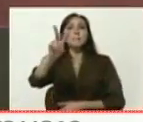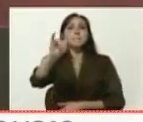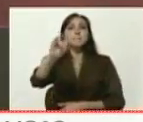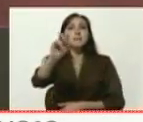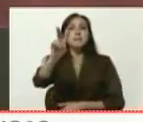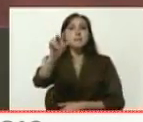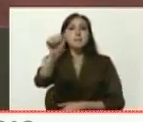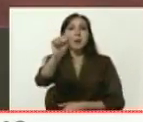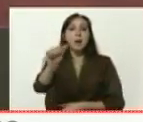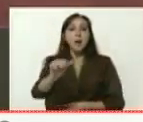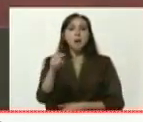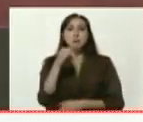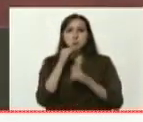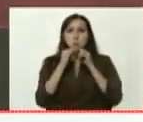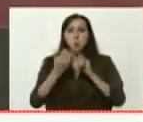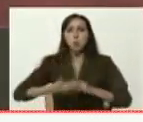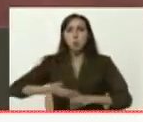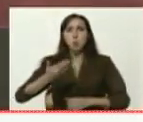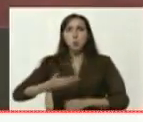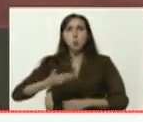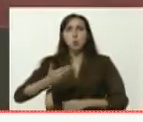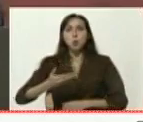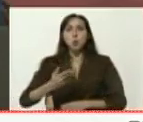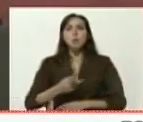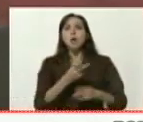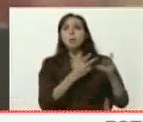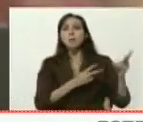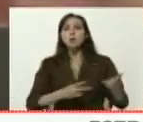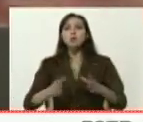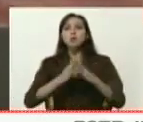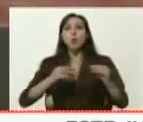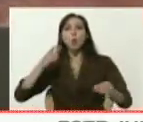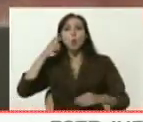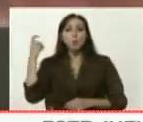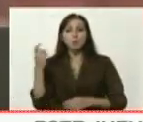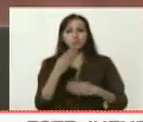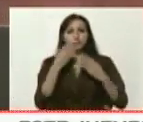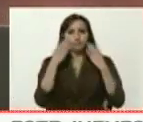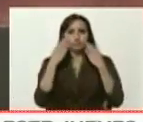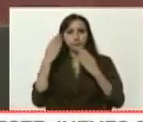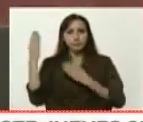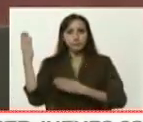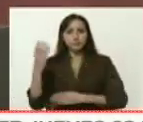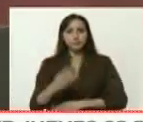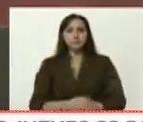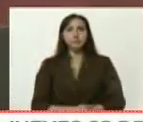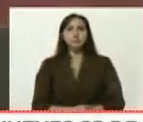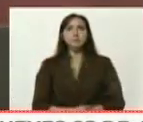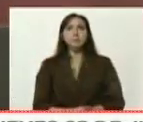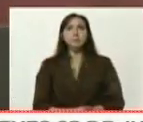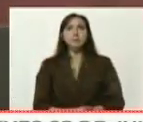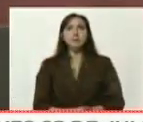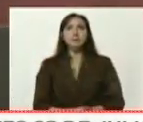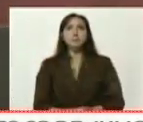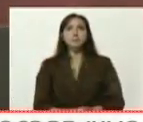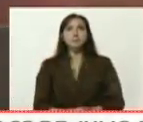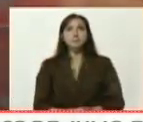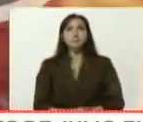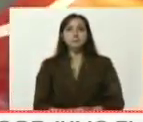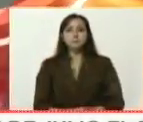ofrecer información importante, una invitación para todo nuestro pueblo. Adelante, lo escuchamos, constituyente.